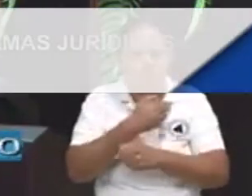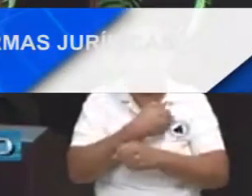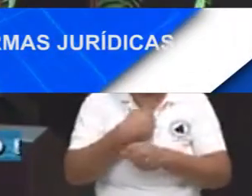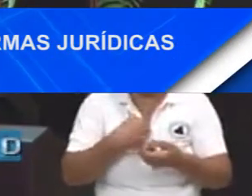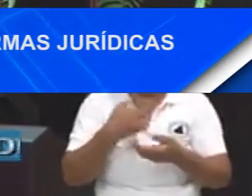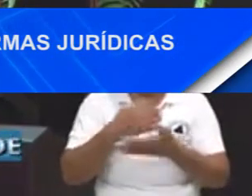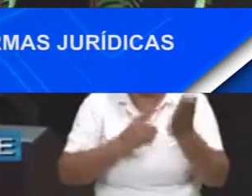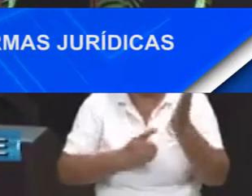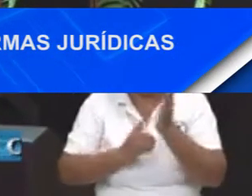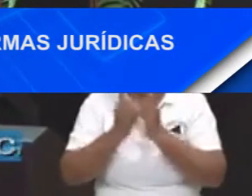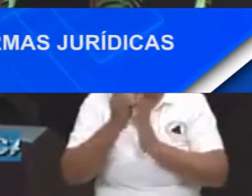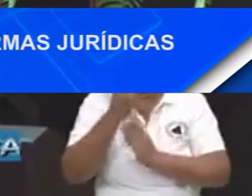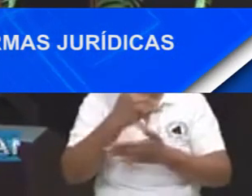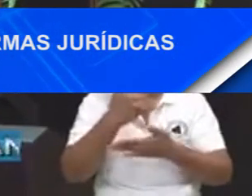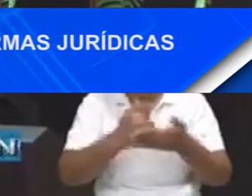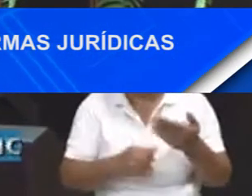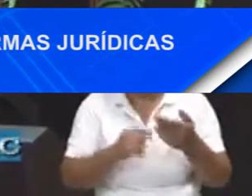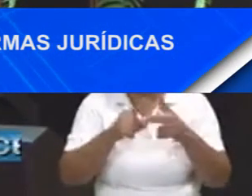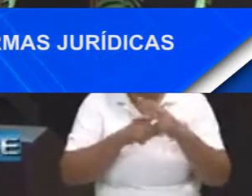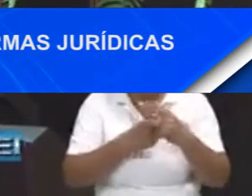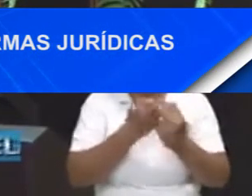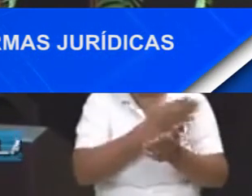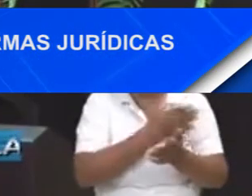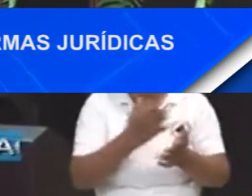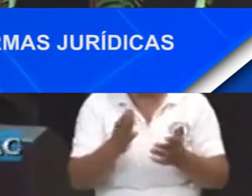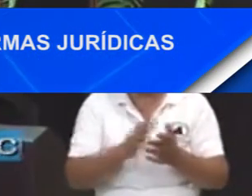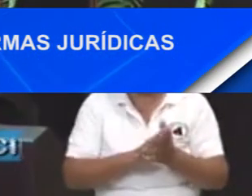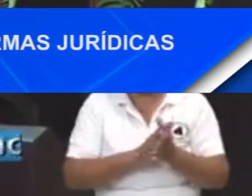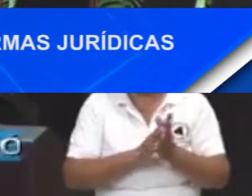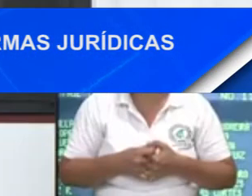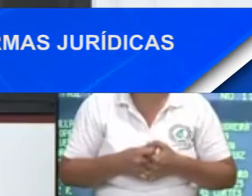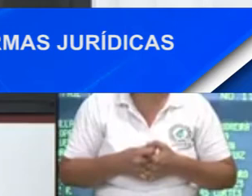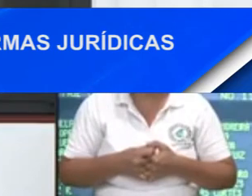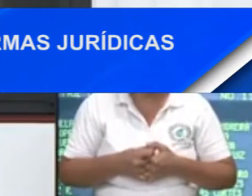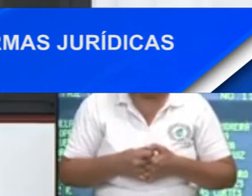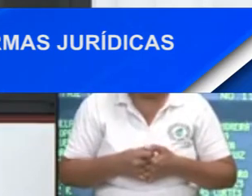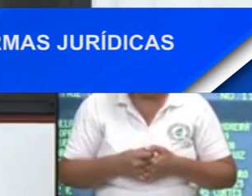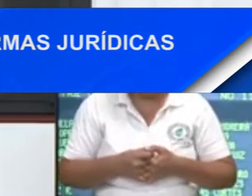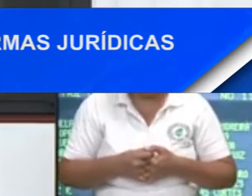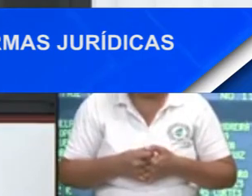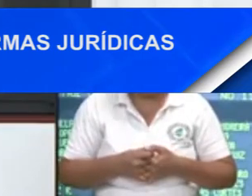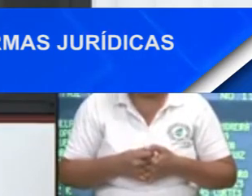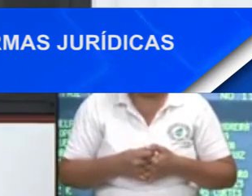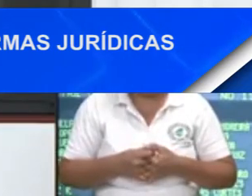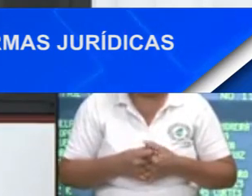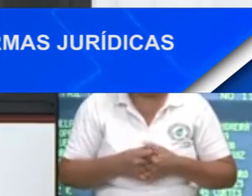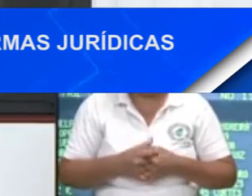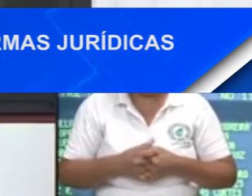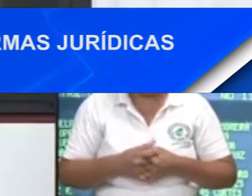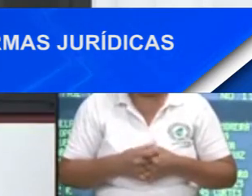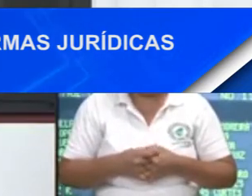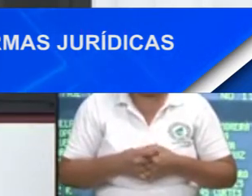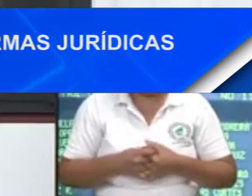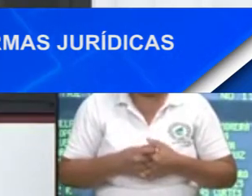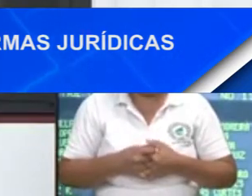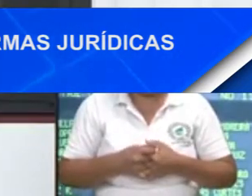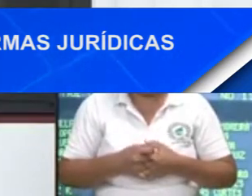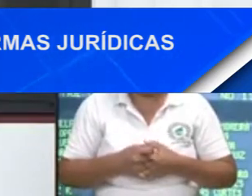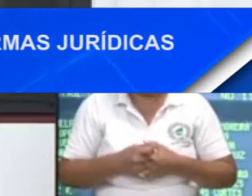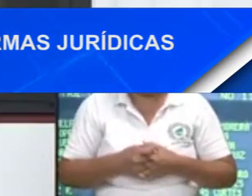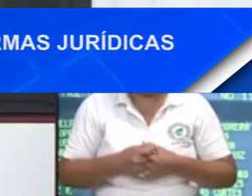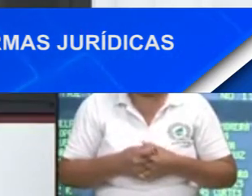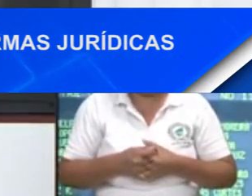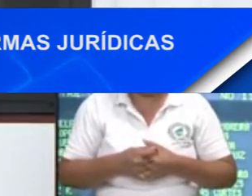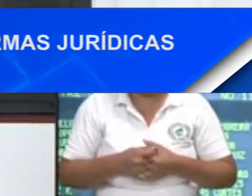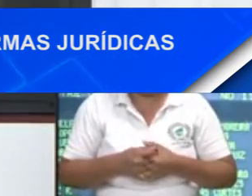este miércoles fue presentado en el Parlamento Nacional y aprobado con 77 votos a favor, 11 en